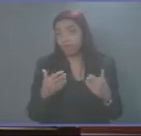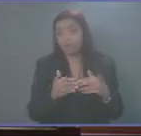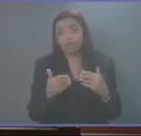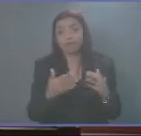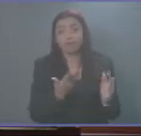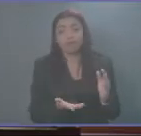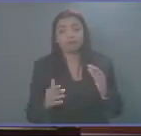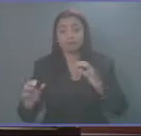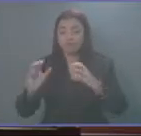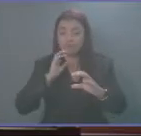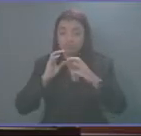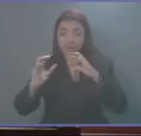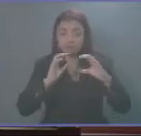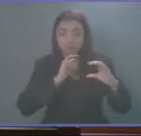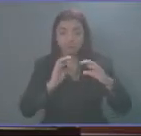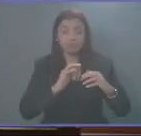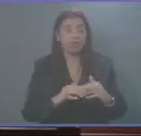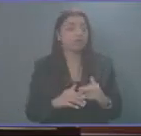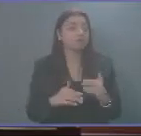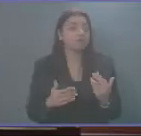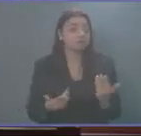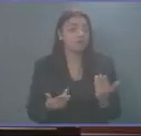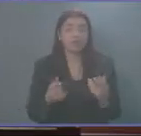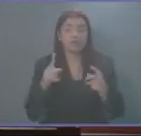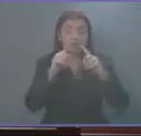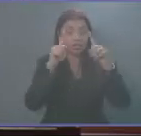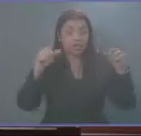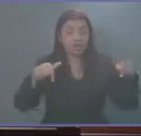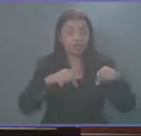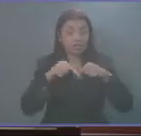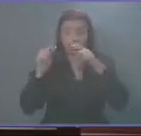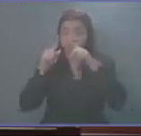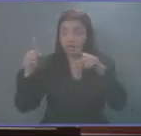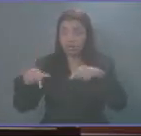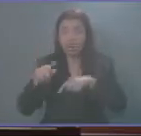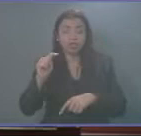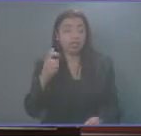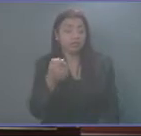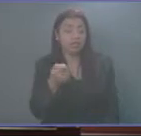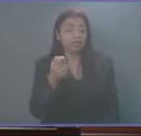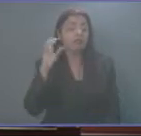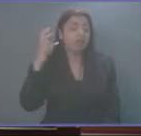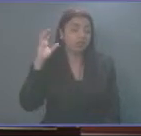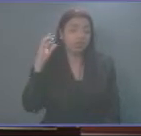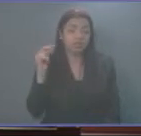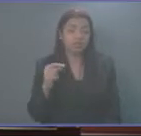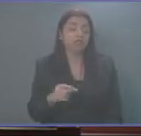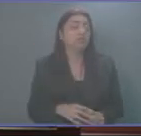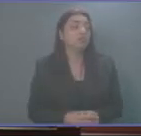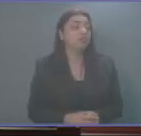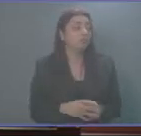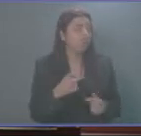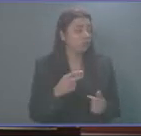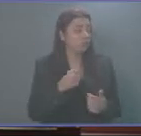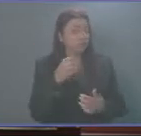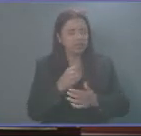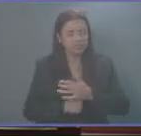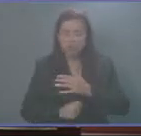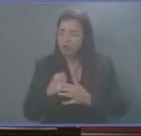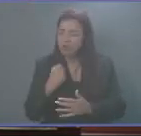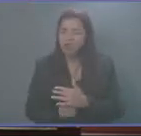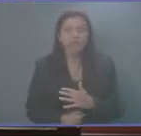distintos medios de comunicación, de sus canales de televisión y de sus radioemisoras. Un gran